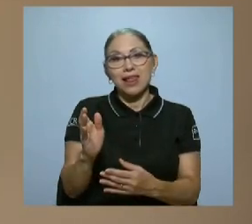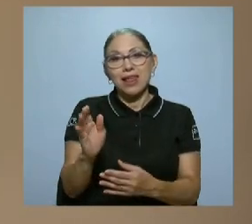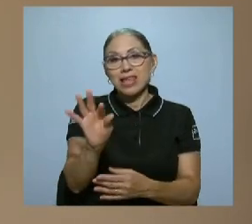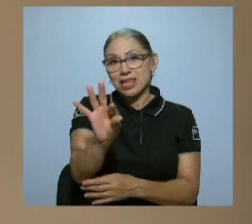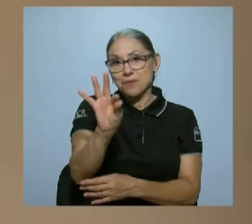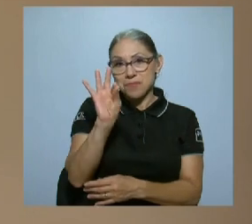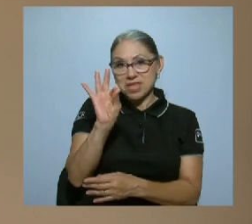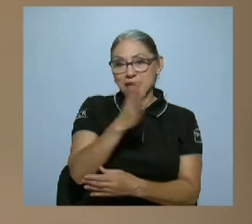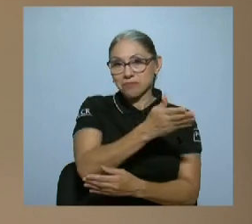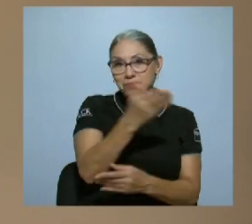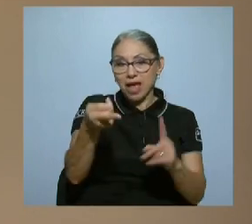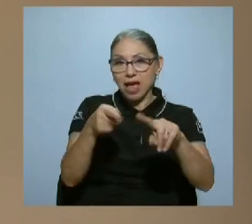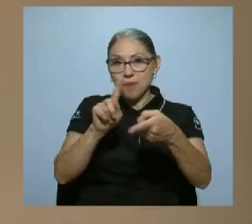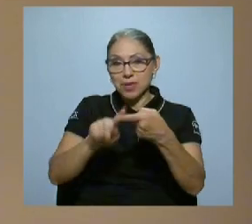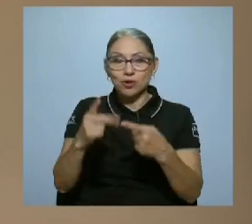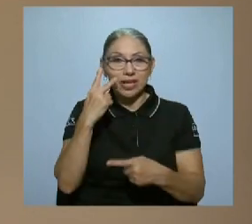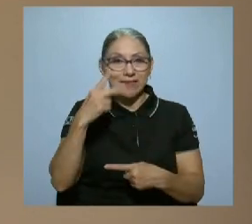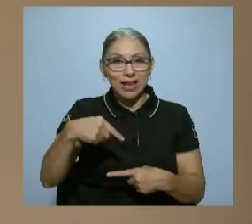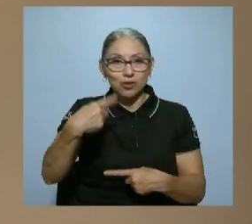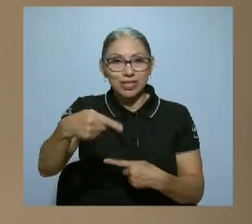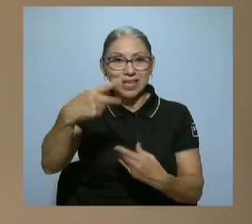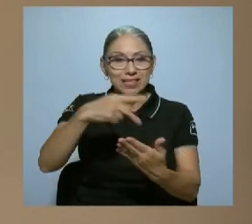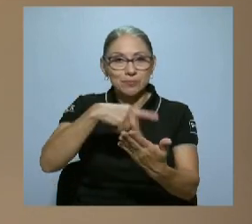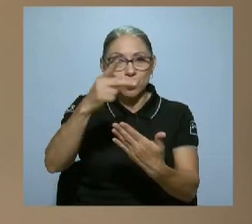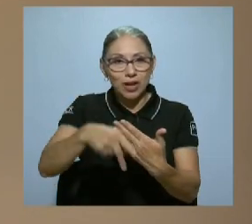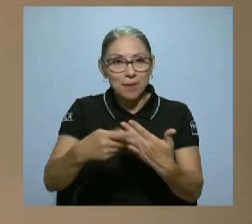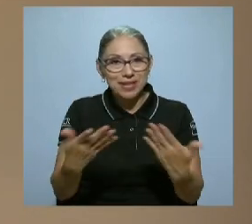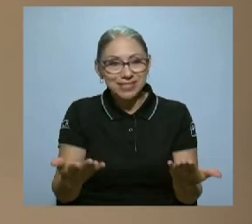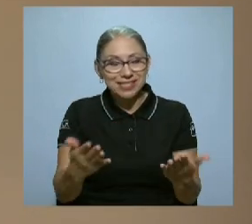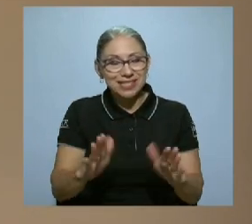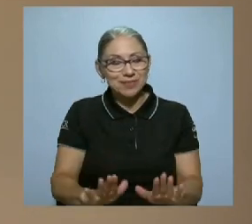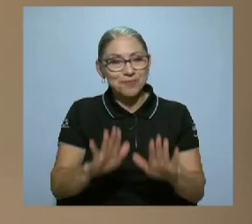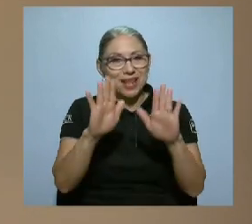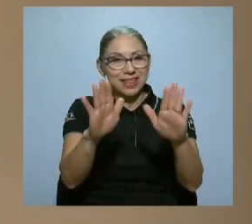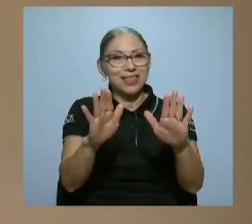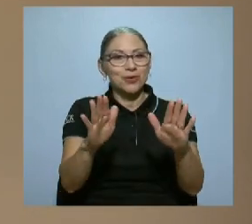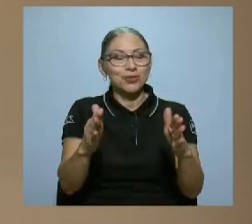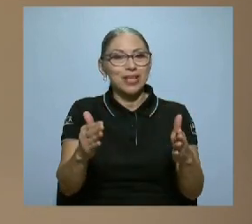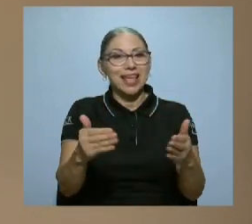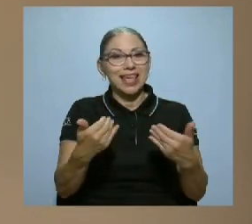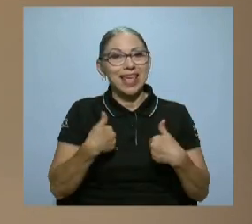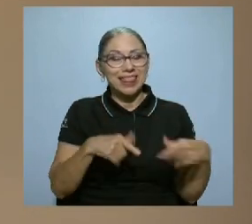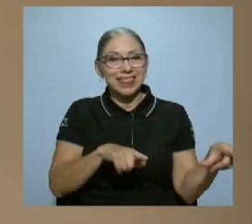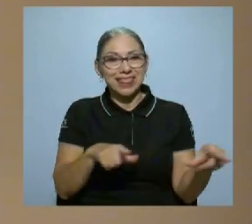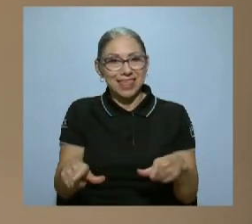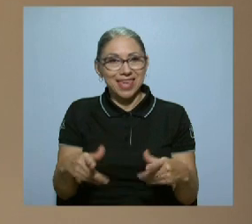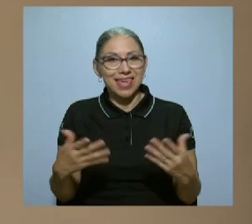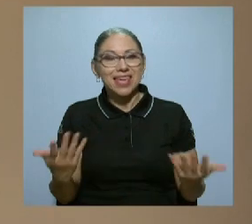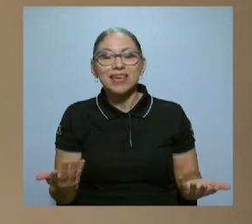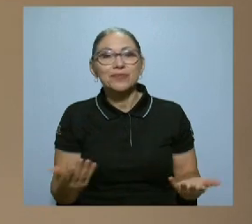invita a las amigas y amigos a que vean los siguientes programas espléndidos que les tiene, y